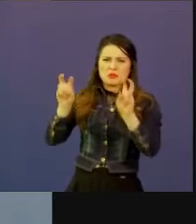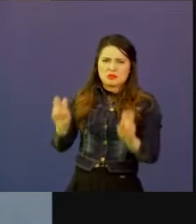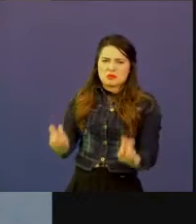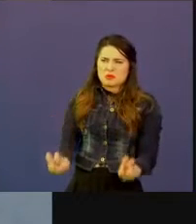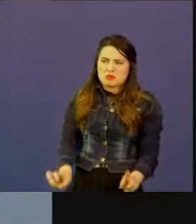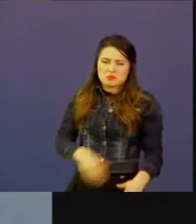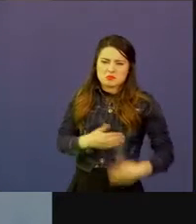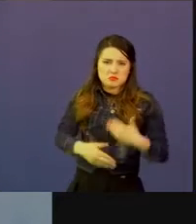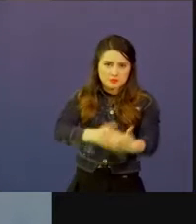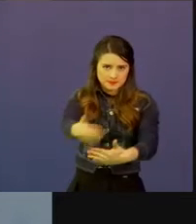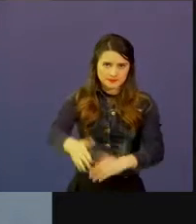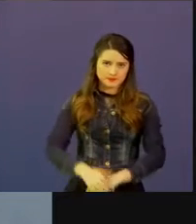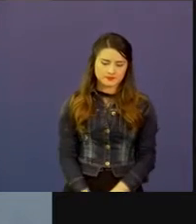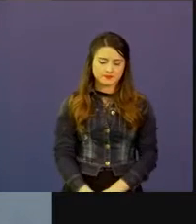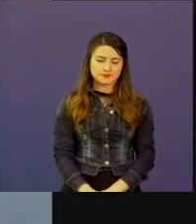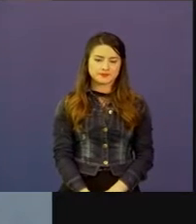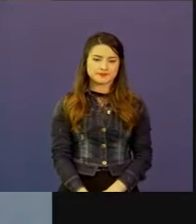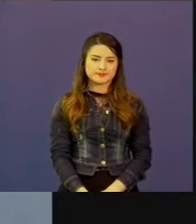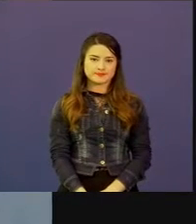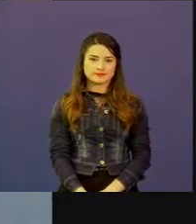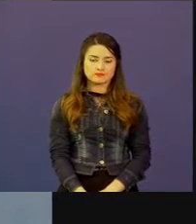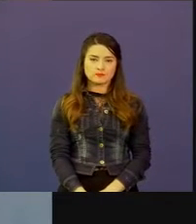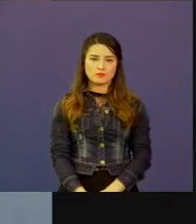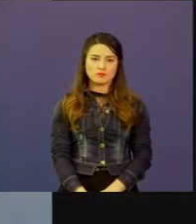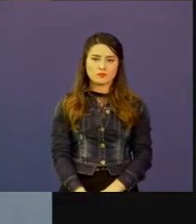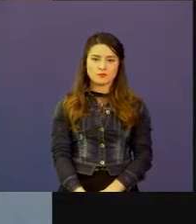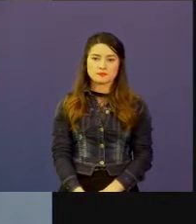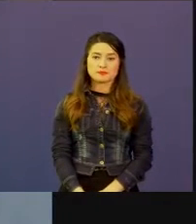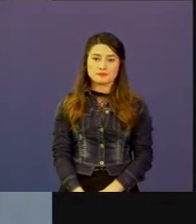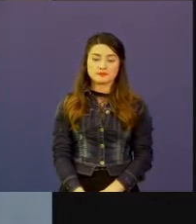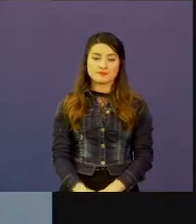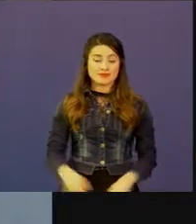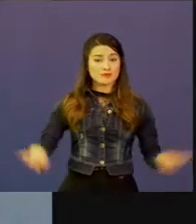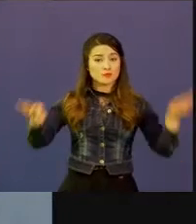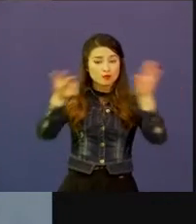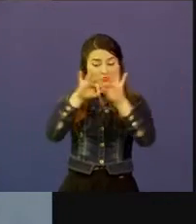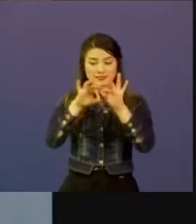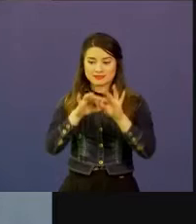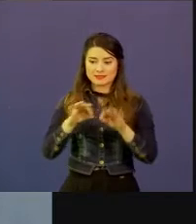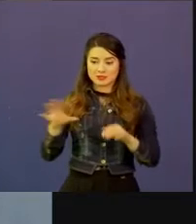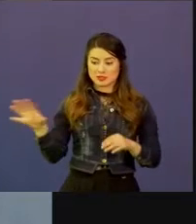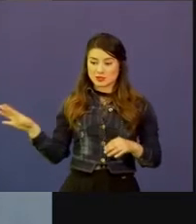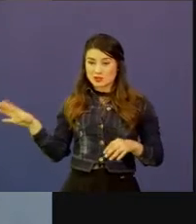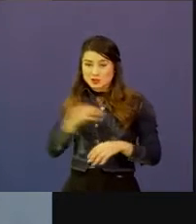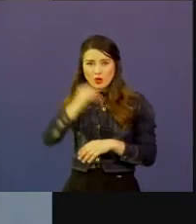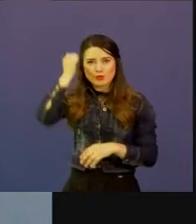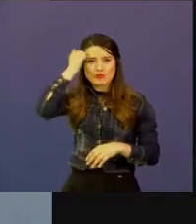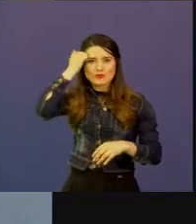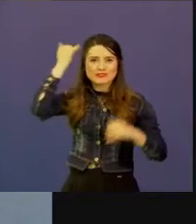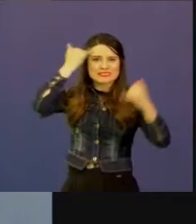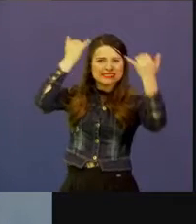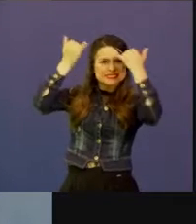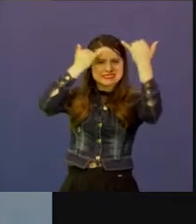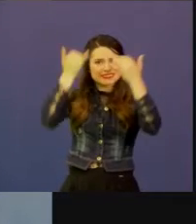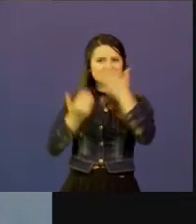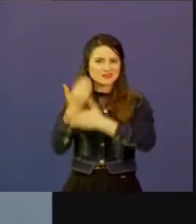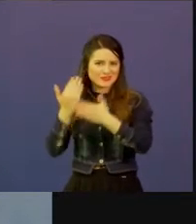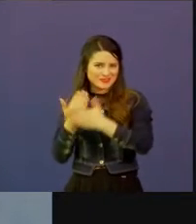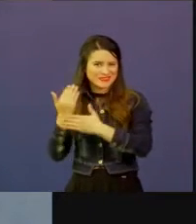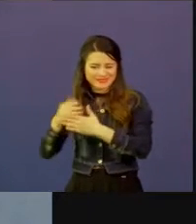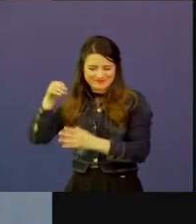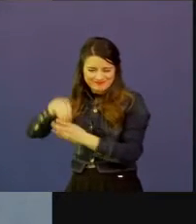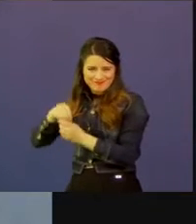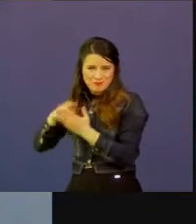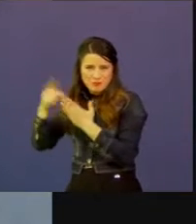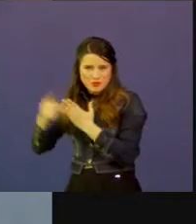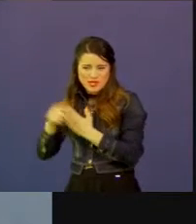En línea con esto que estamos hablando y con esta importancia de ser maestros creativos y por qué nosotros la hemos abordado desde el proyecto SMART,